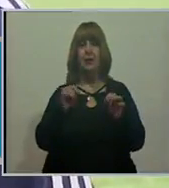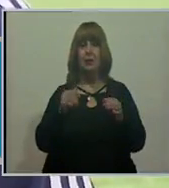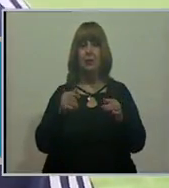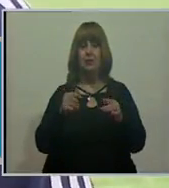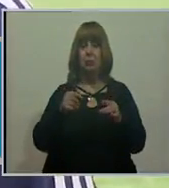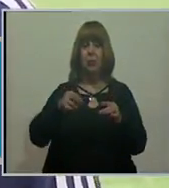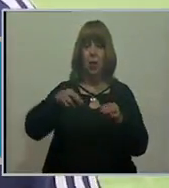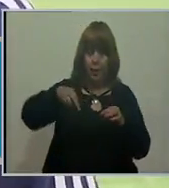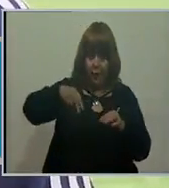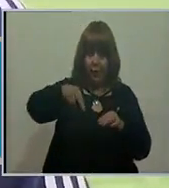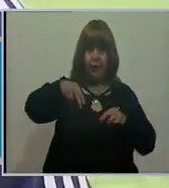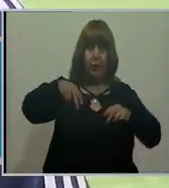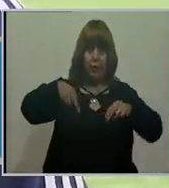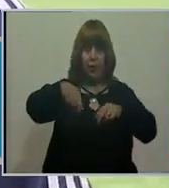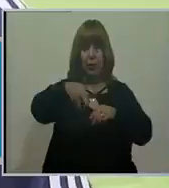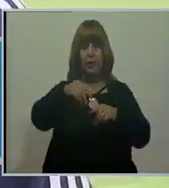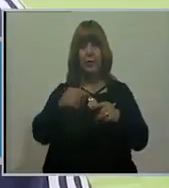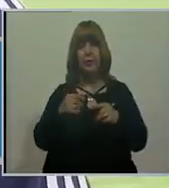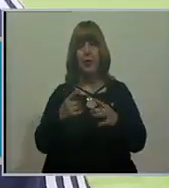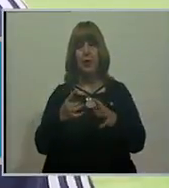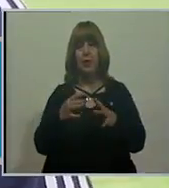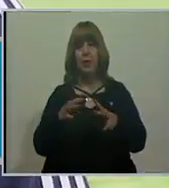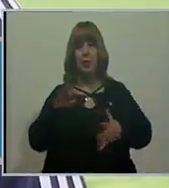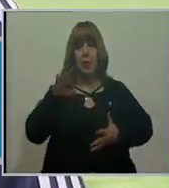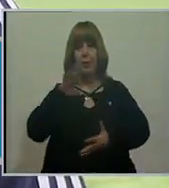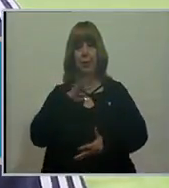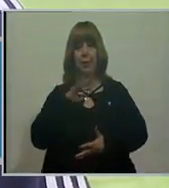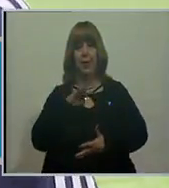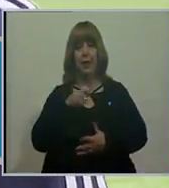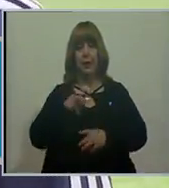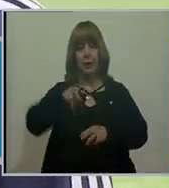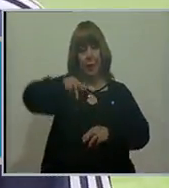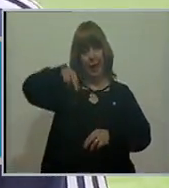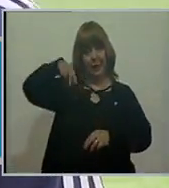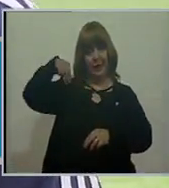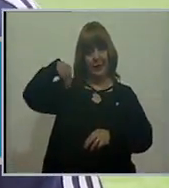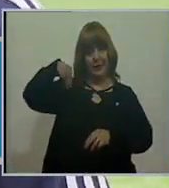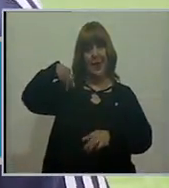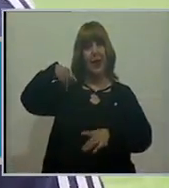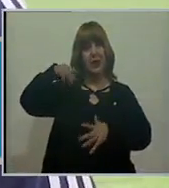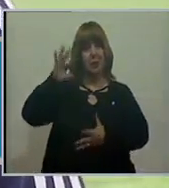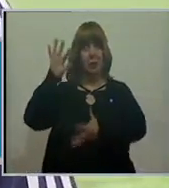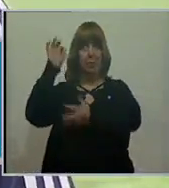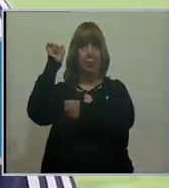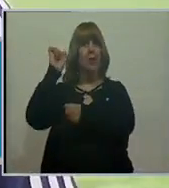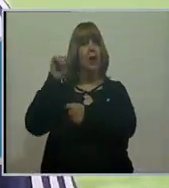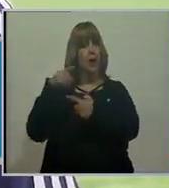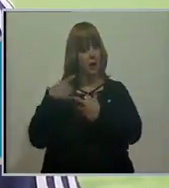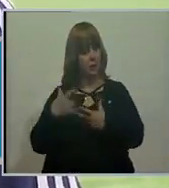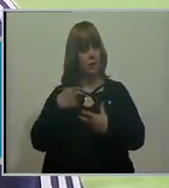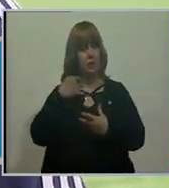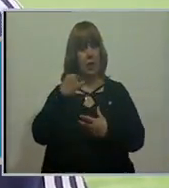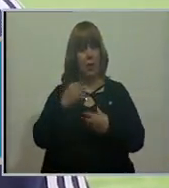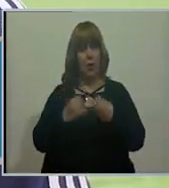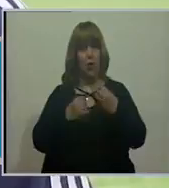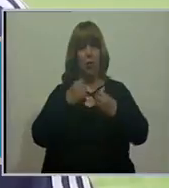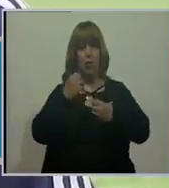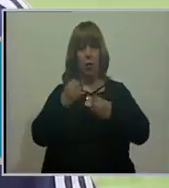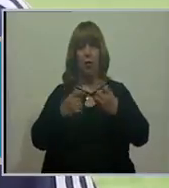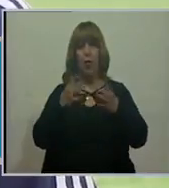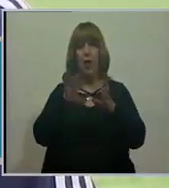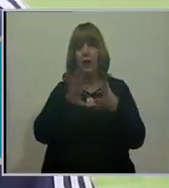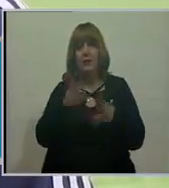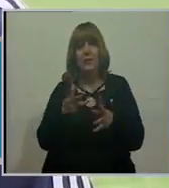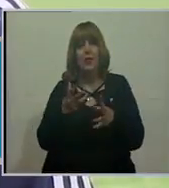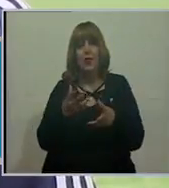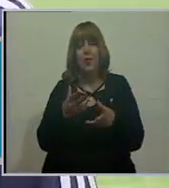adelante, y también tener en cuenta atajar en retroceso. Creo que son cosas por ahí que van, son acorde al juego del